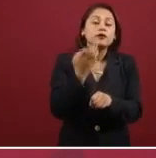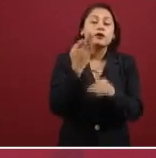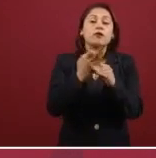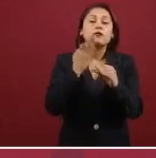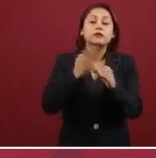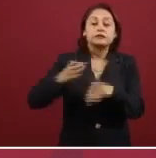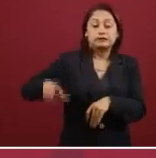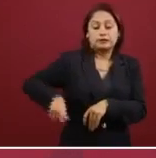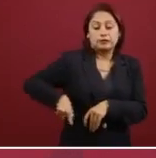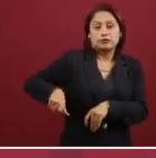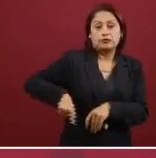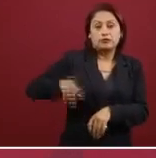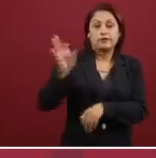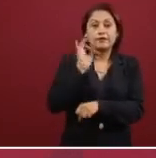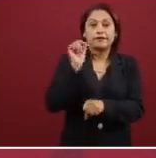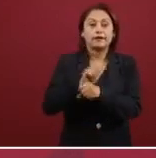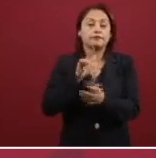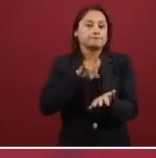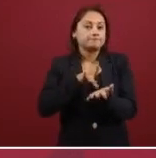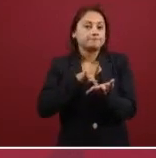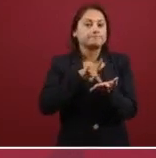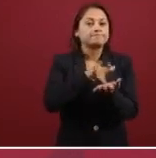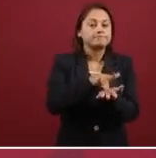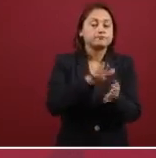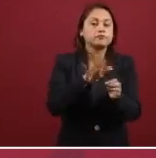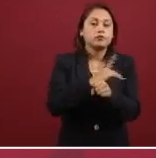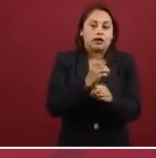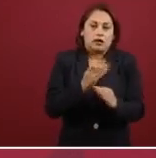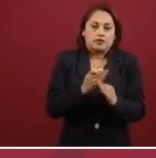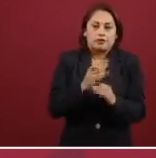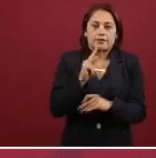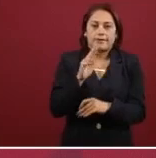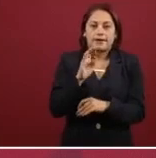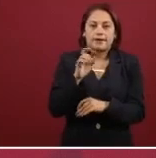momento, porque Pemex con estos apoyos en muy corto